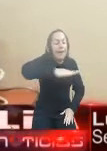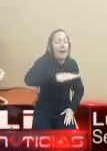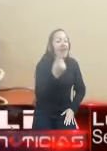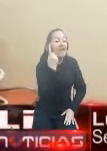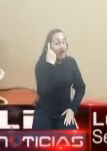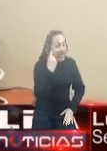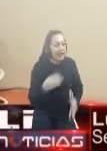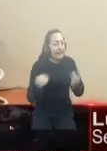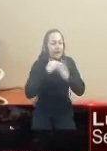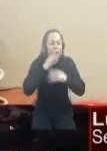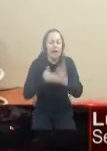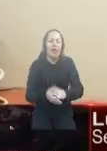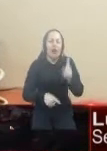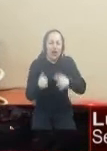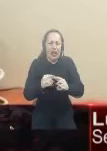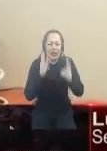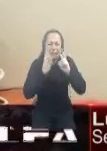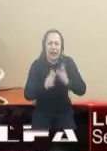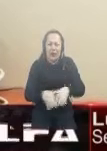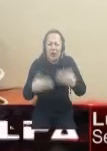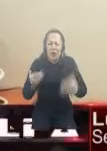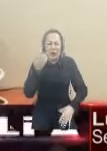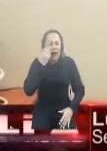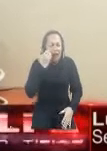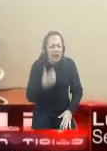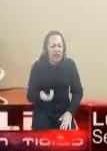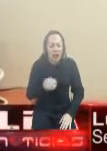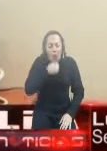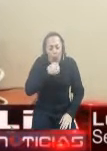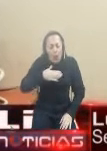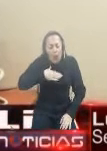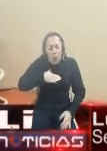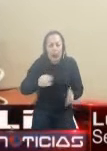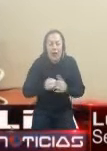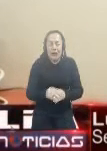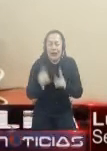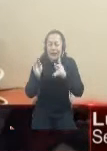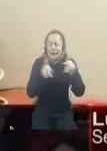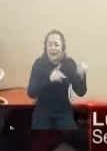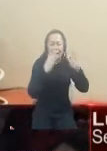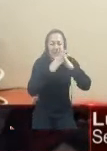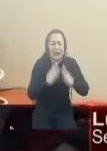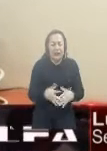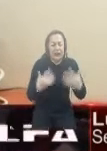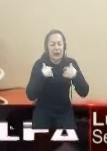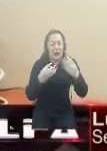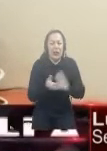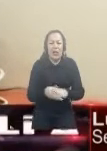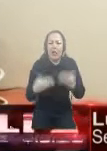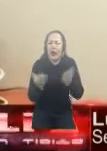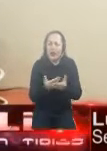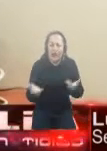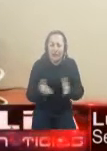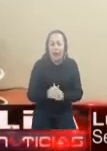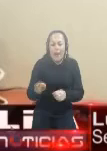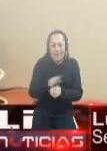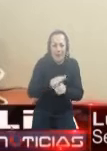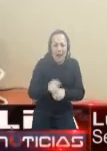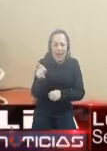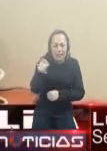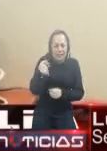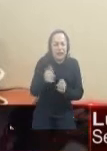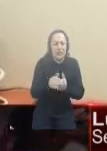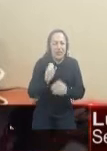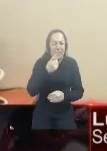esto pues ocasiona problemas de salud, problemas de bienestar, como son las Esperanzas, partes de el Primero